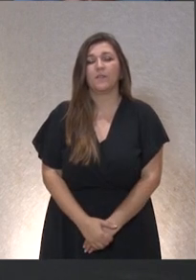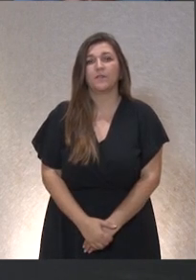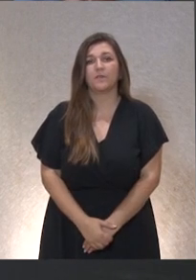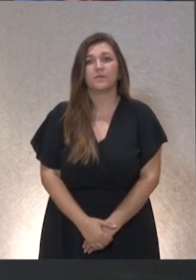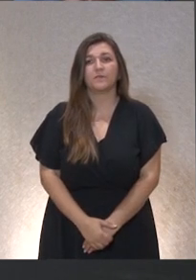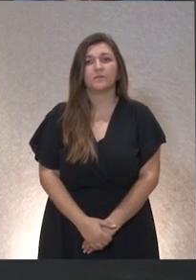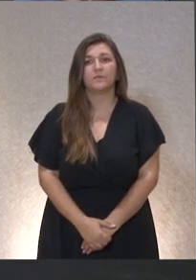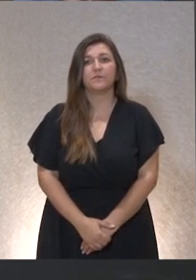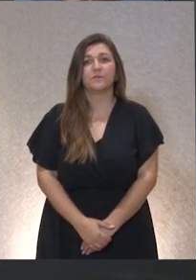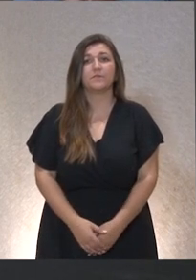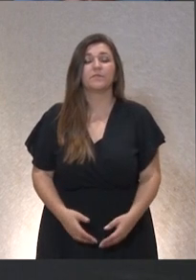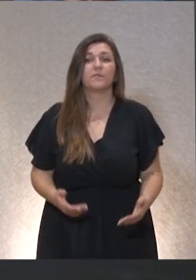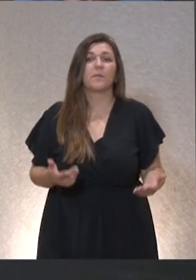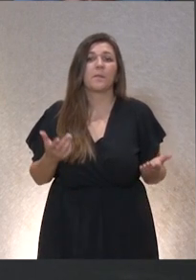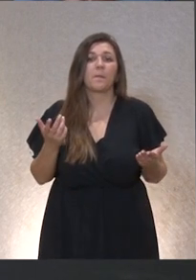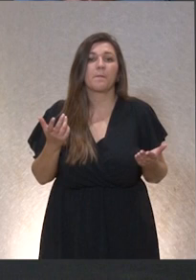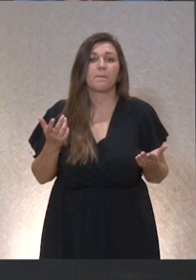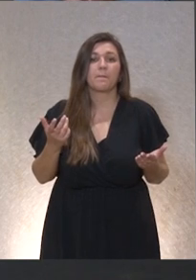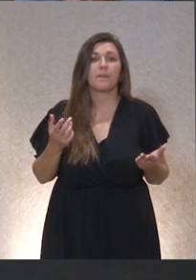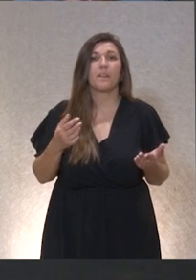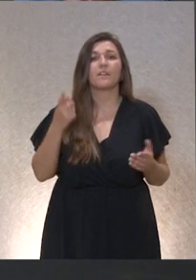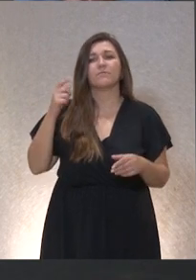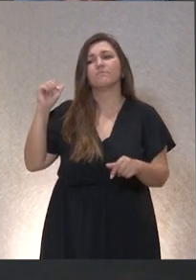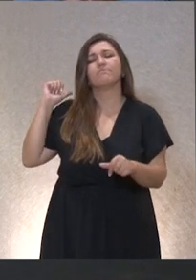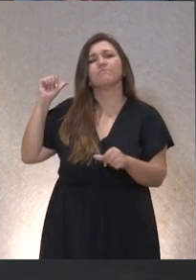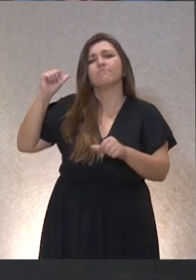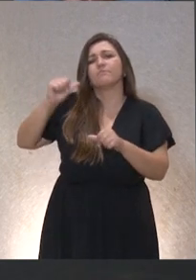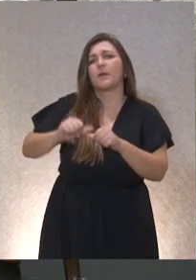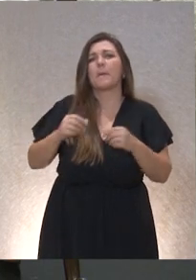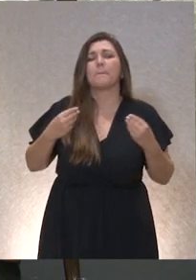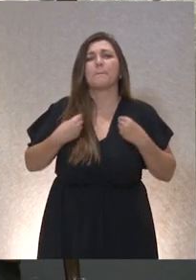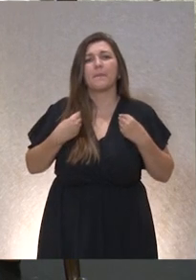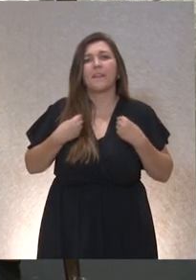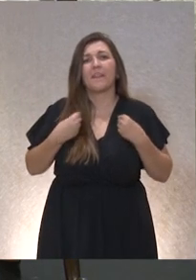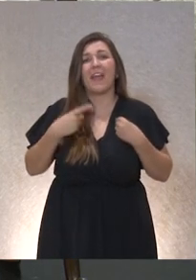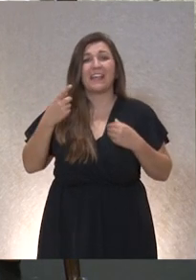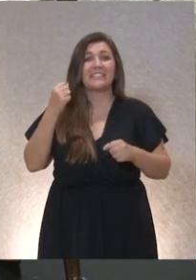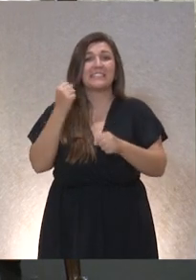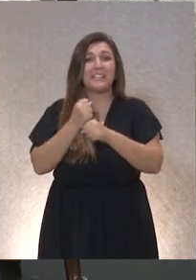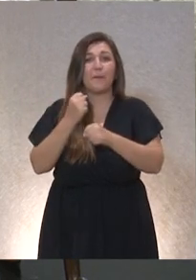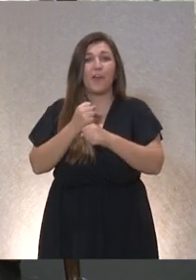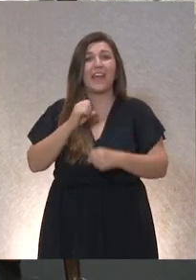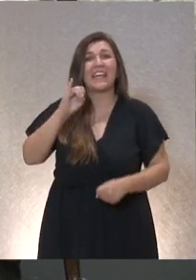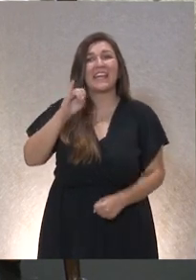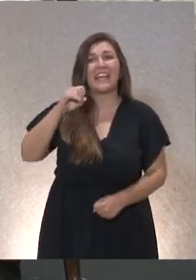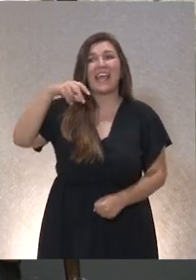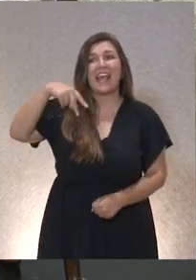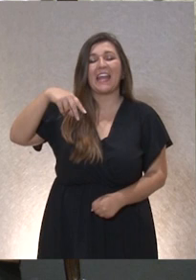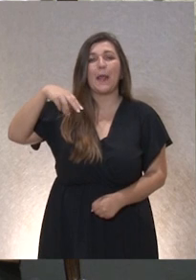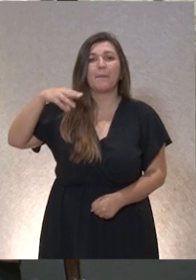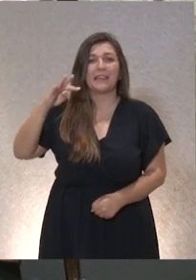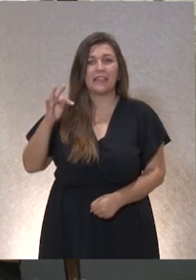Y y bueno ha tenido una trayectoria de vida también bueno trabajador de imq